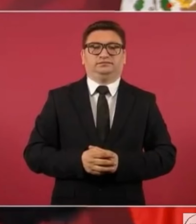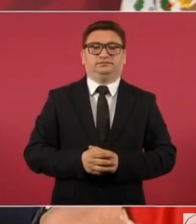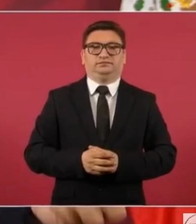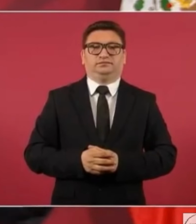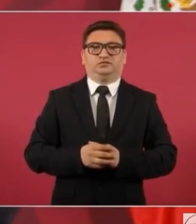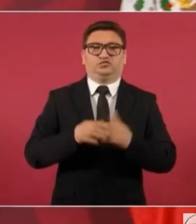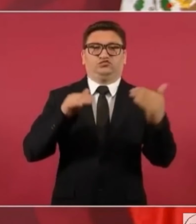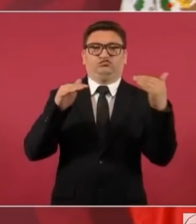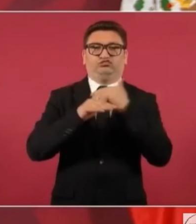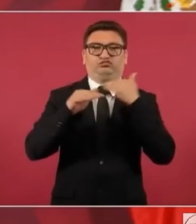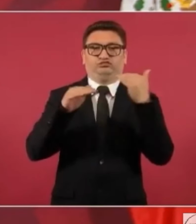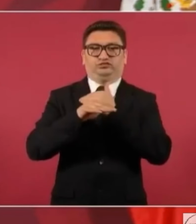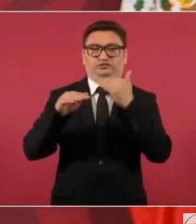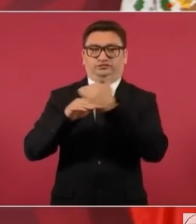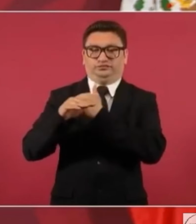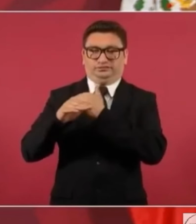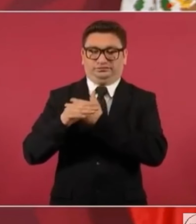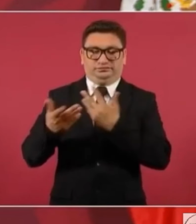autopistas,